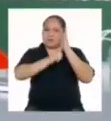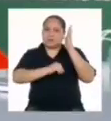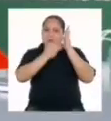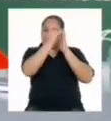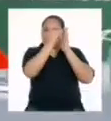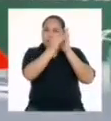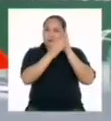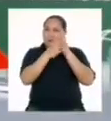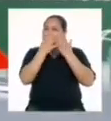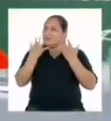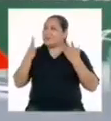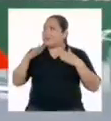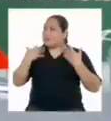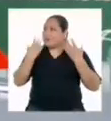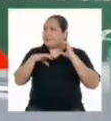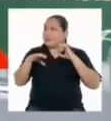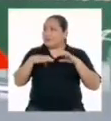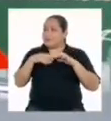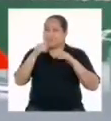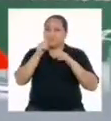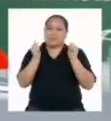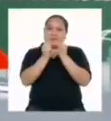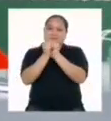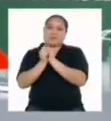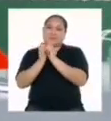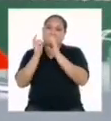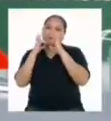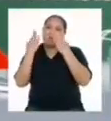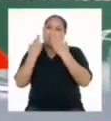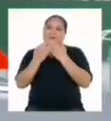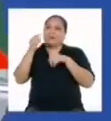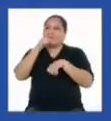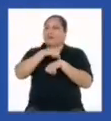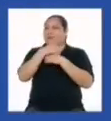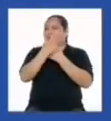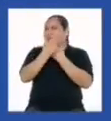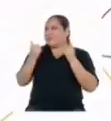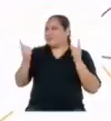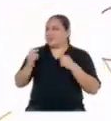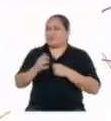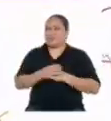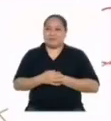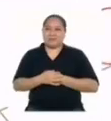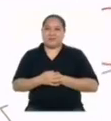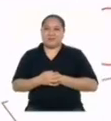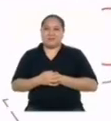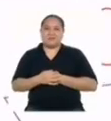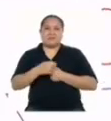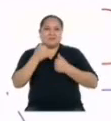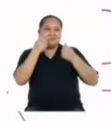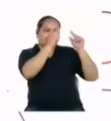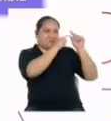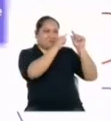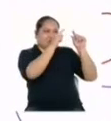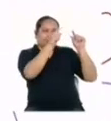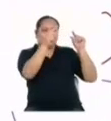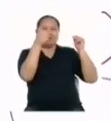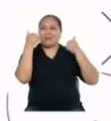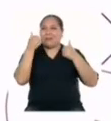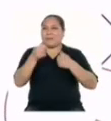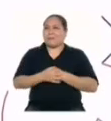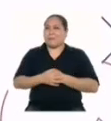de diferentes actividades que podemos poner en práctica junto a la familia, en nuestros tiempos libres. ¡Qué gran selección de